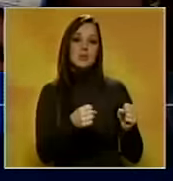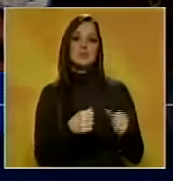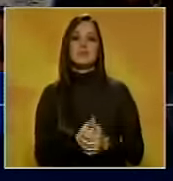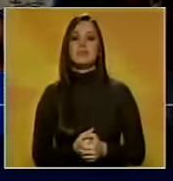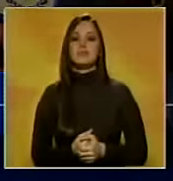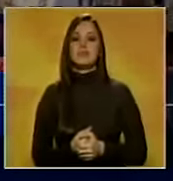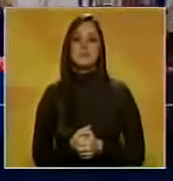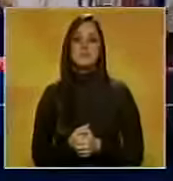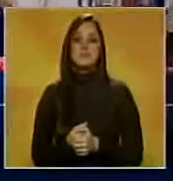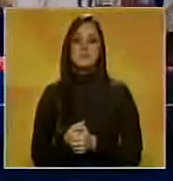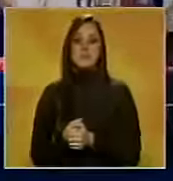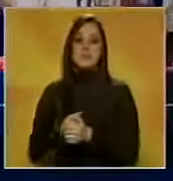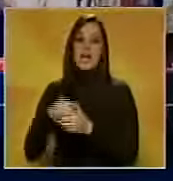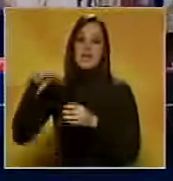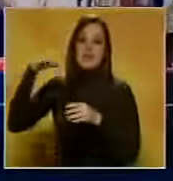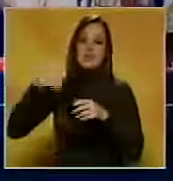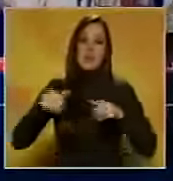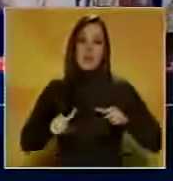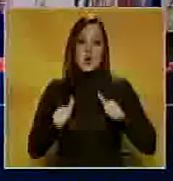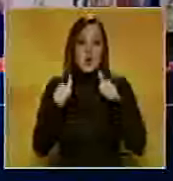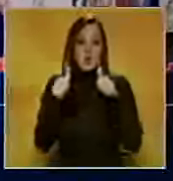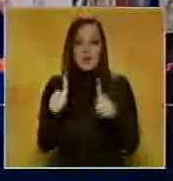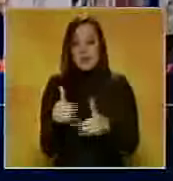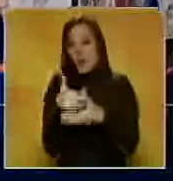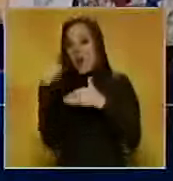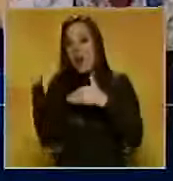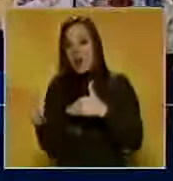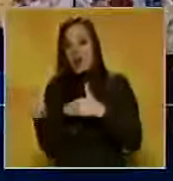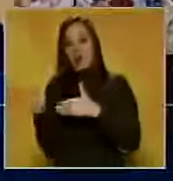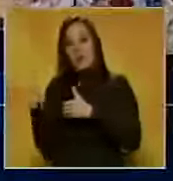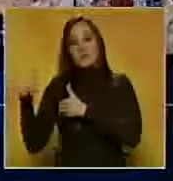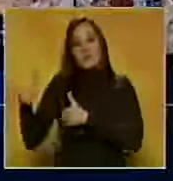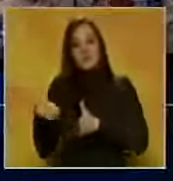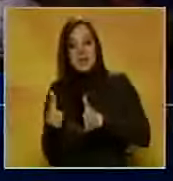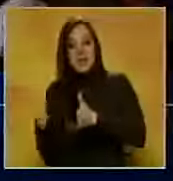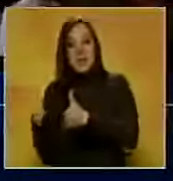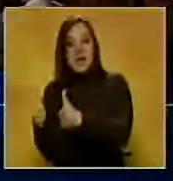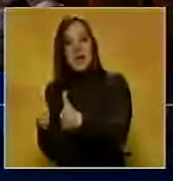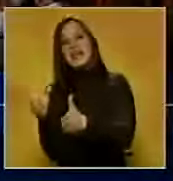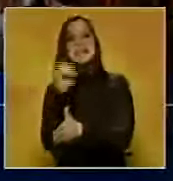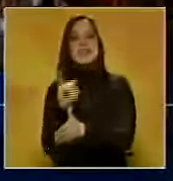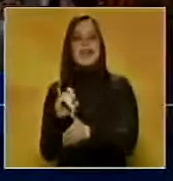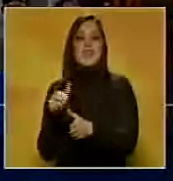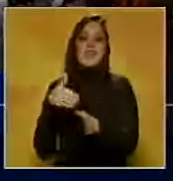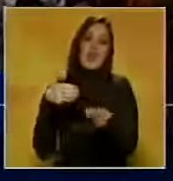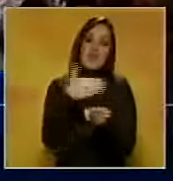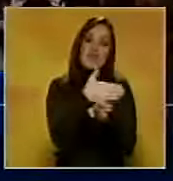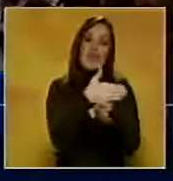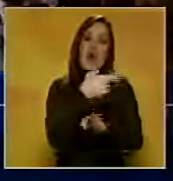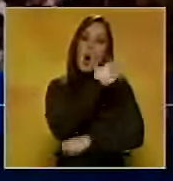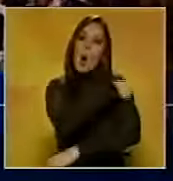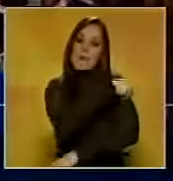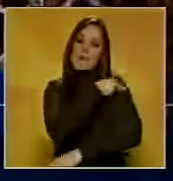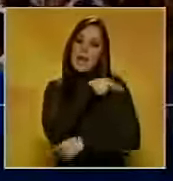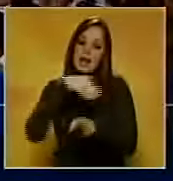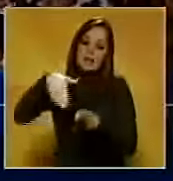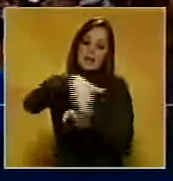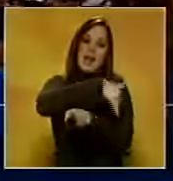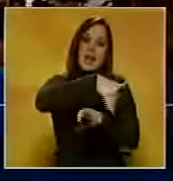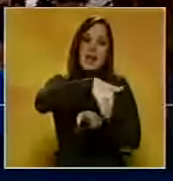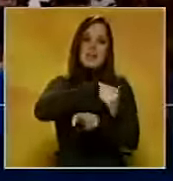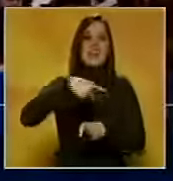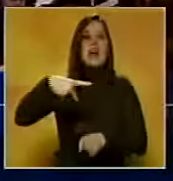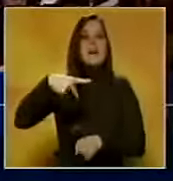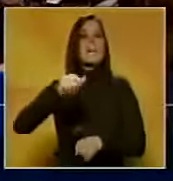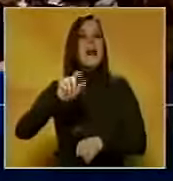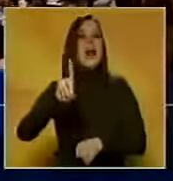El recorrido de la Virgen inició en la calle derecha del Saladillo hasta la Catedral, pasando por el Hospital Central, recorriendo la Avenida Padilla y